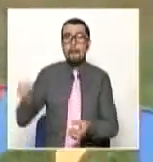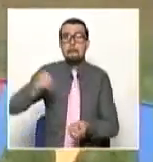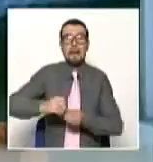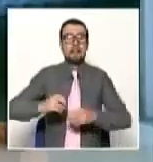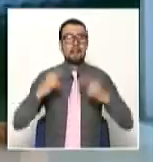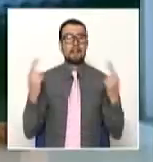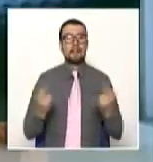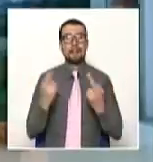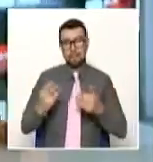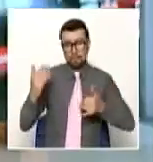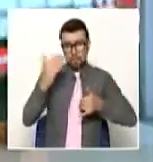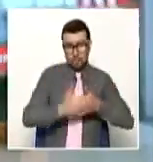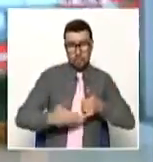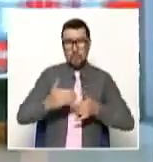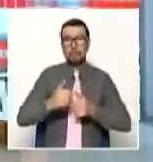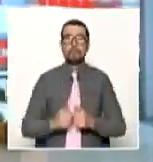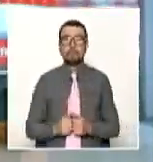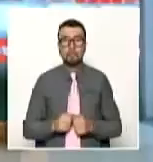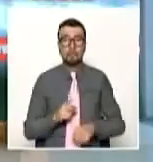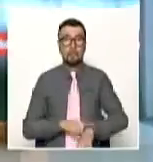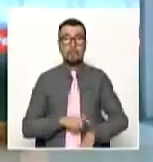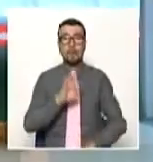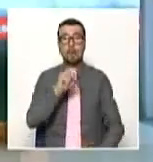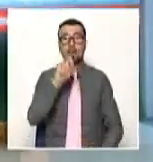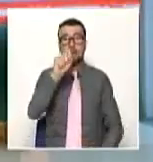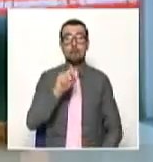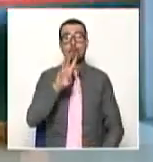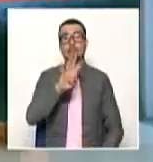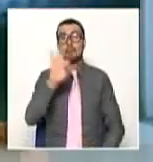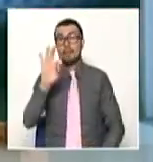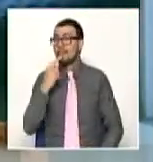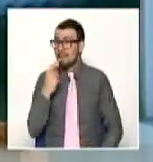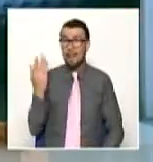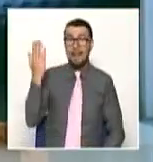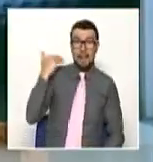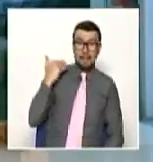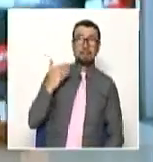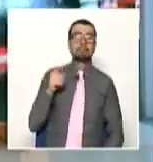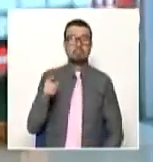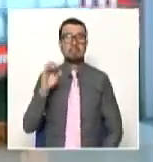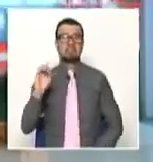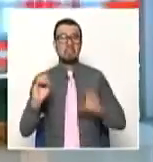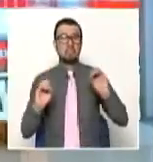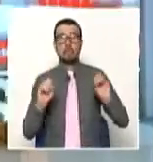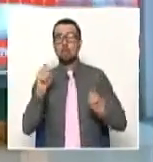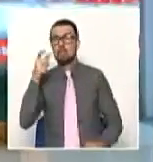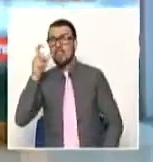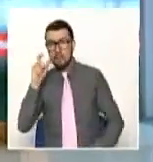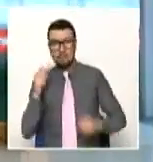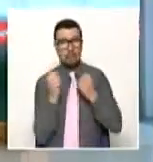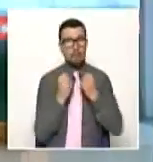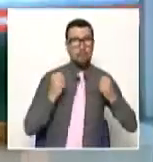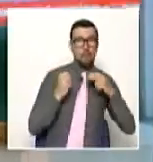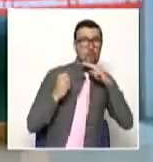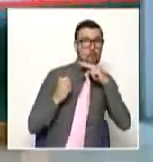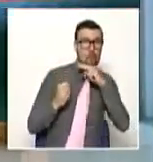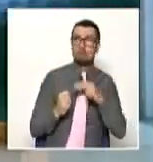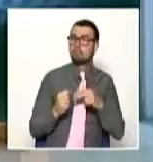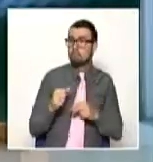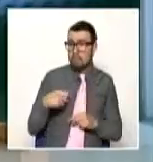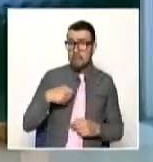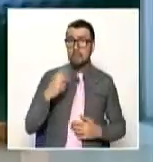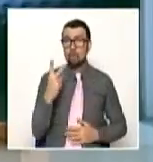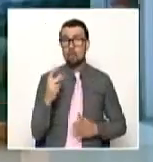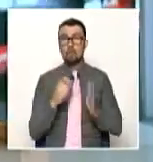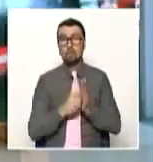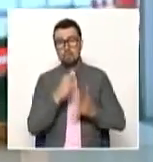las regiones del departamento. 8:43, como les decíamos hace un instante, 11 Caldas empató 5 goles en Manizales con Santa Fe, 2 puntos, puesto